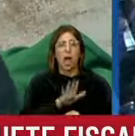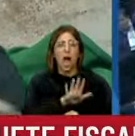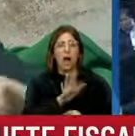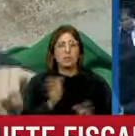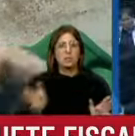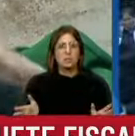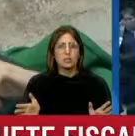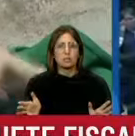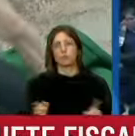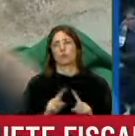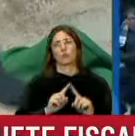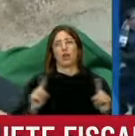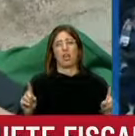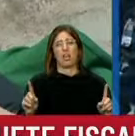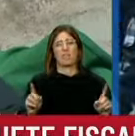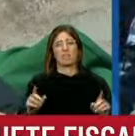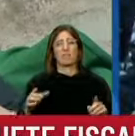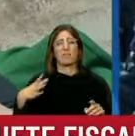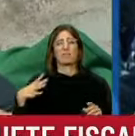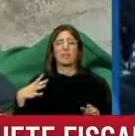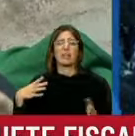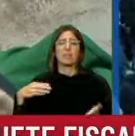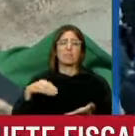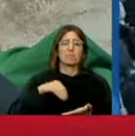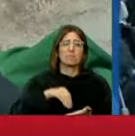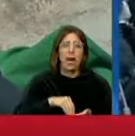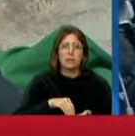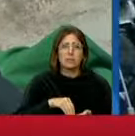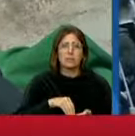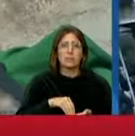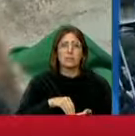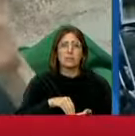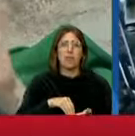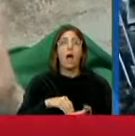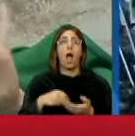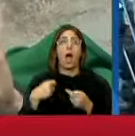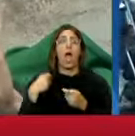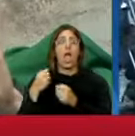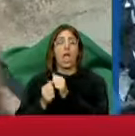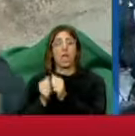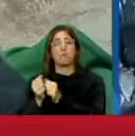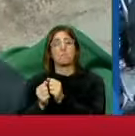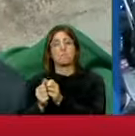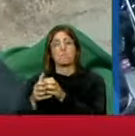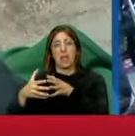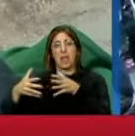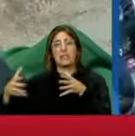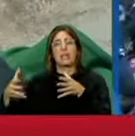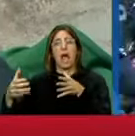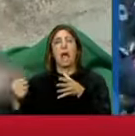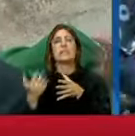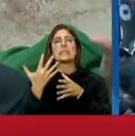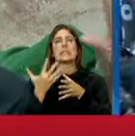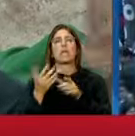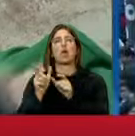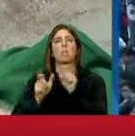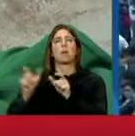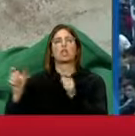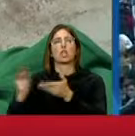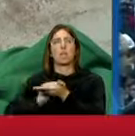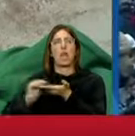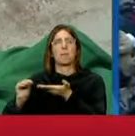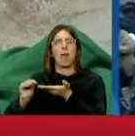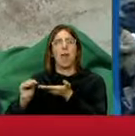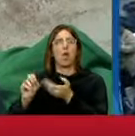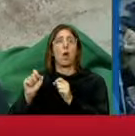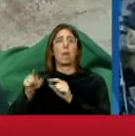era el bueno, ¿no? Y la cámpora, aprendimos y somos mejores. Así no fue. Sí, sí,